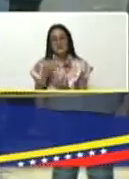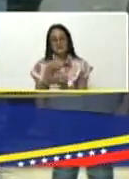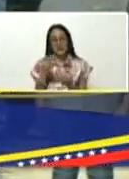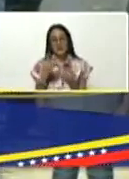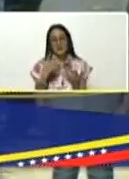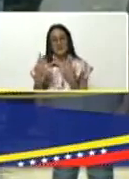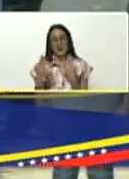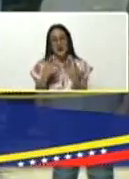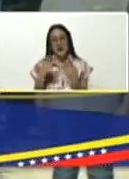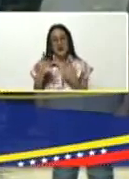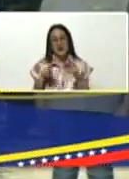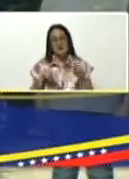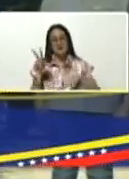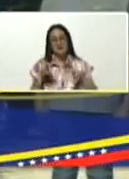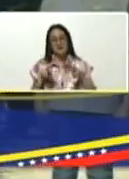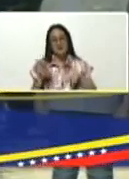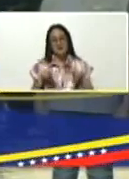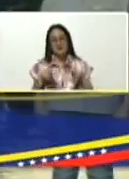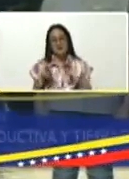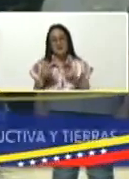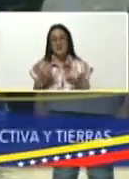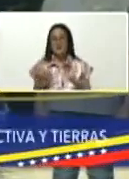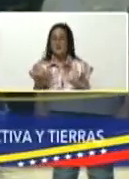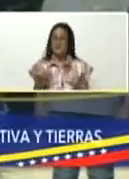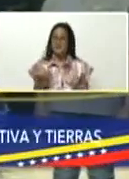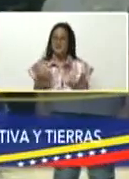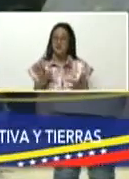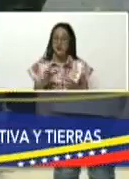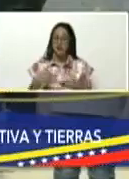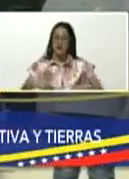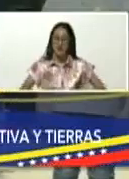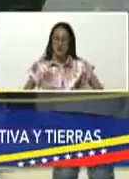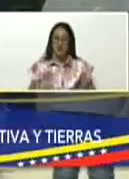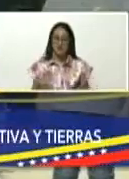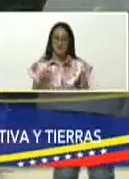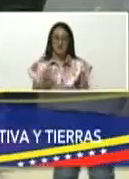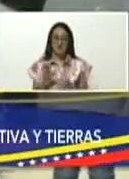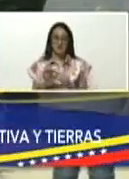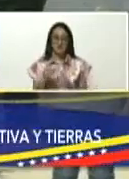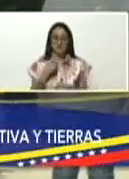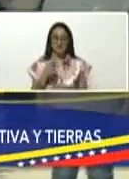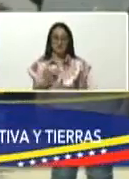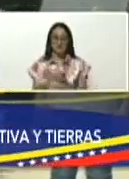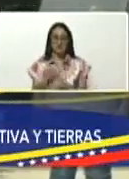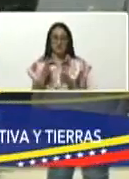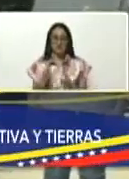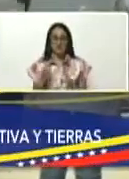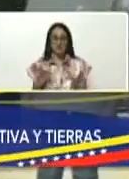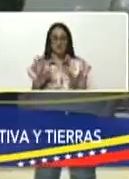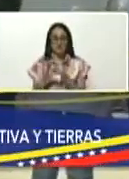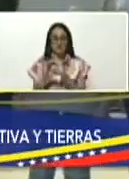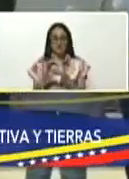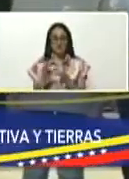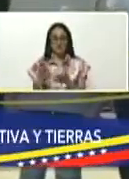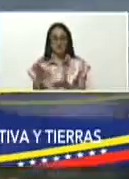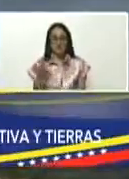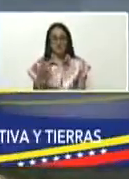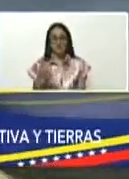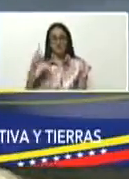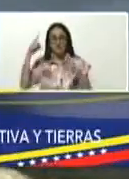feria ganadera, producto del esfuerzo conjunto, como decía el gobernador, en compañía del señor doctor en